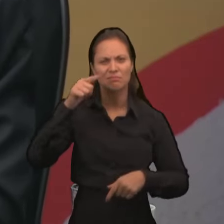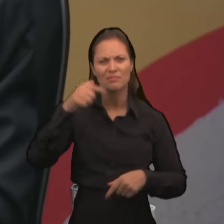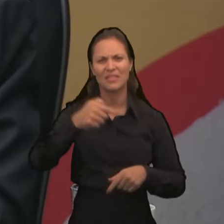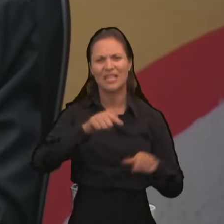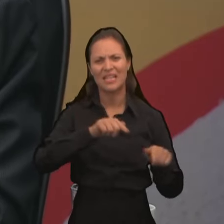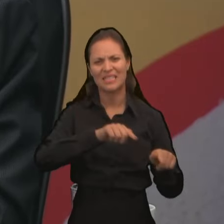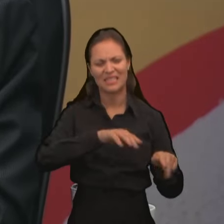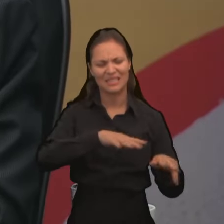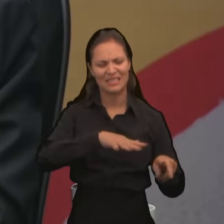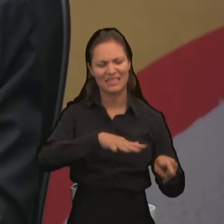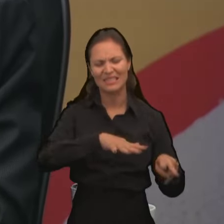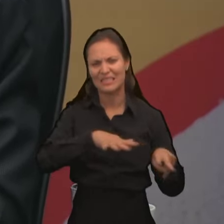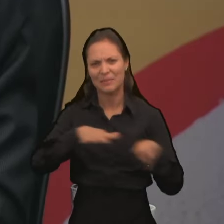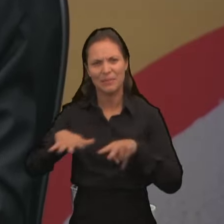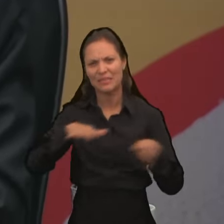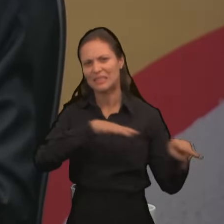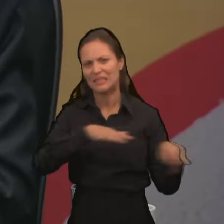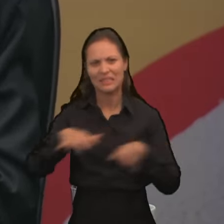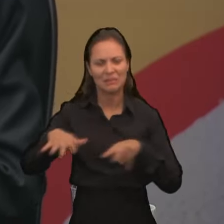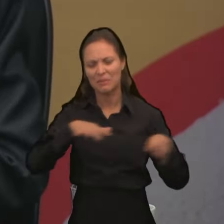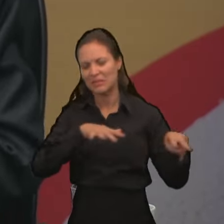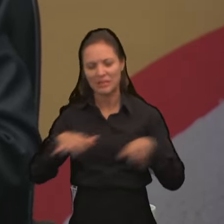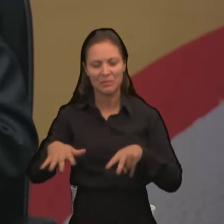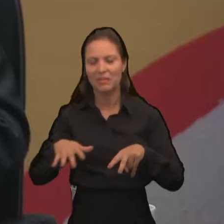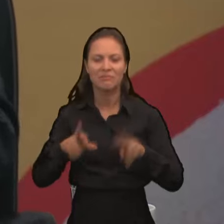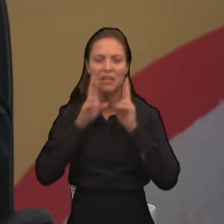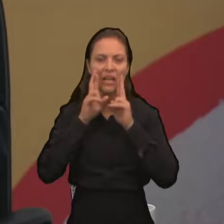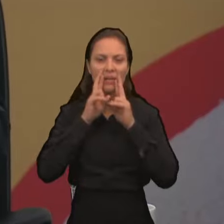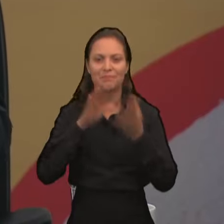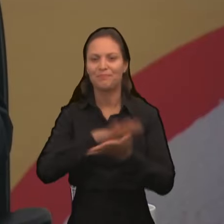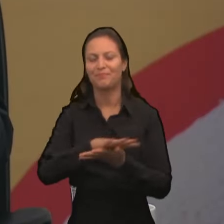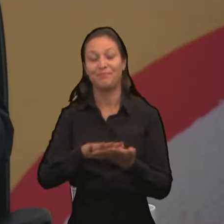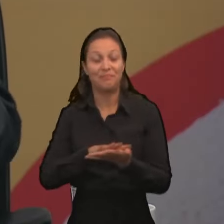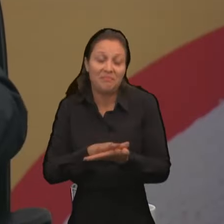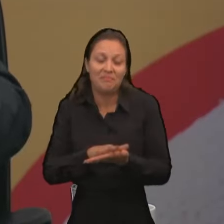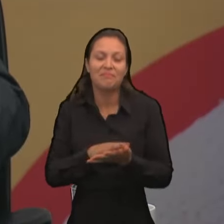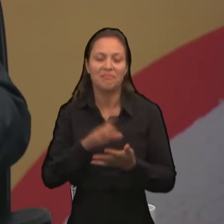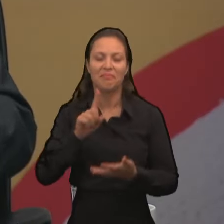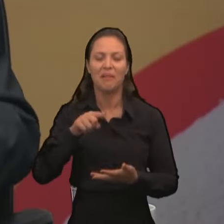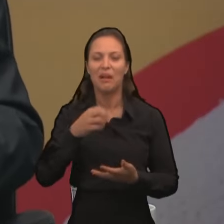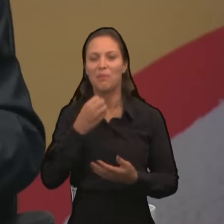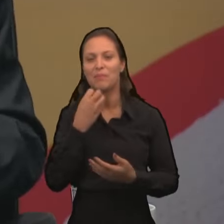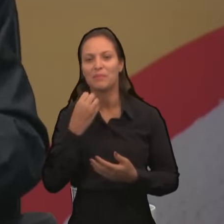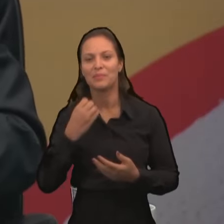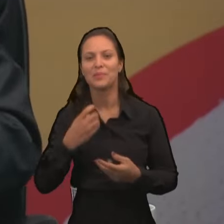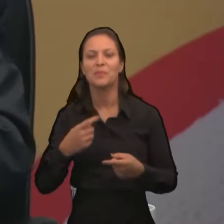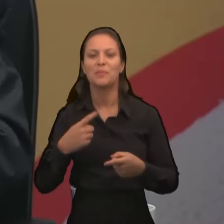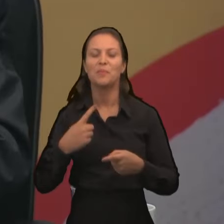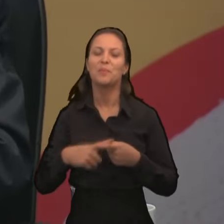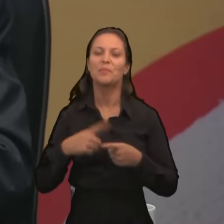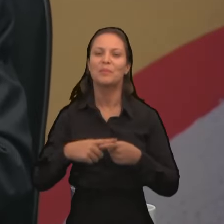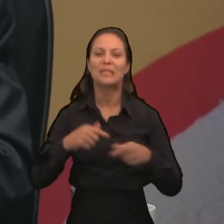horas, y no nos va a procesar, nos va a poner un juicio de trabajo,